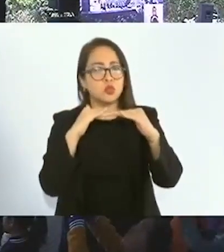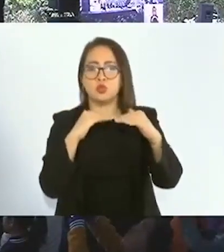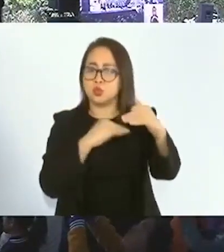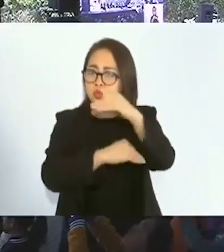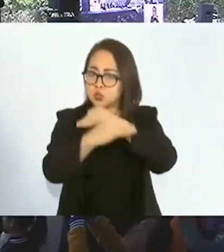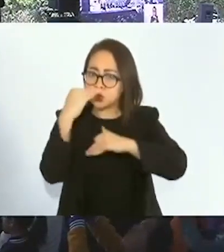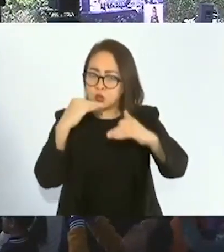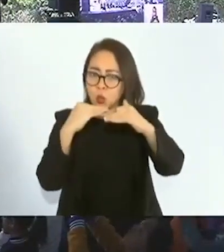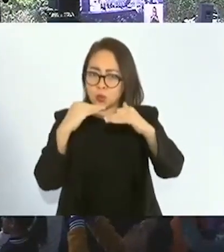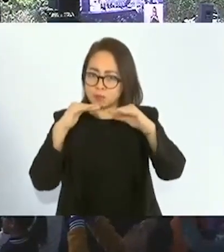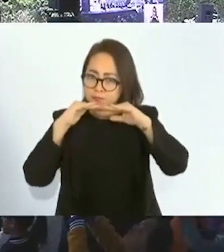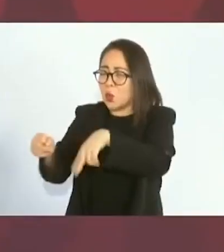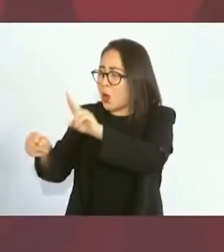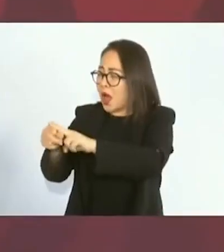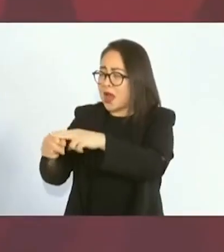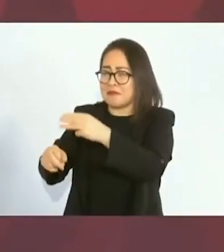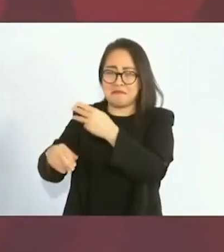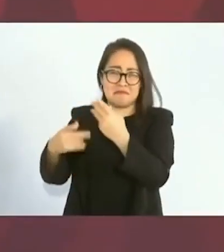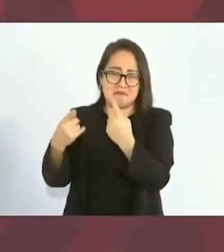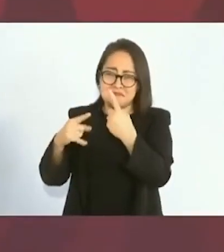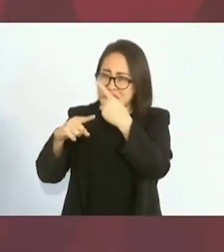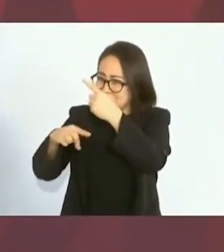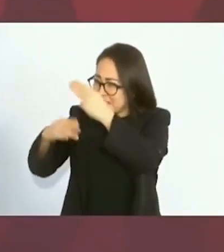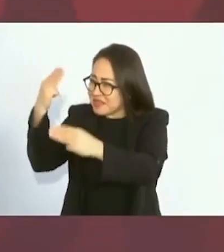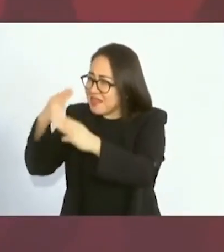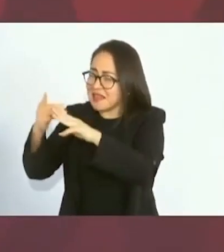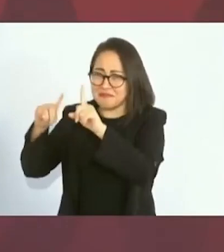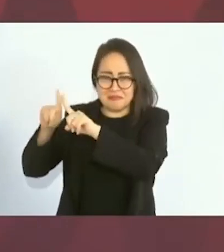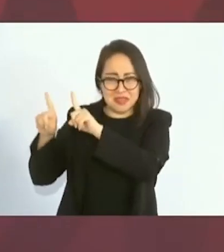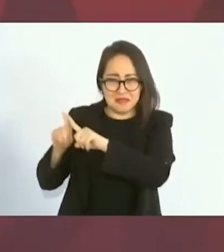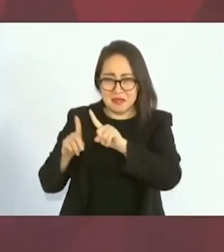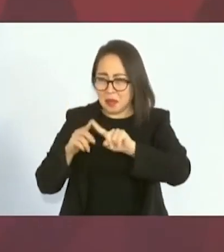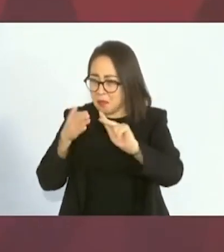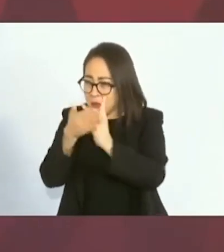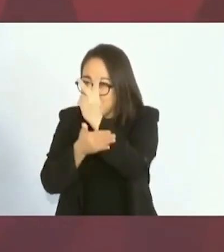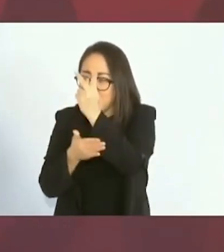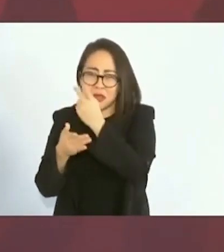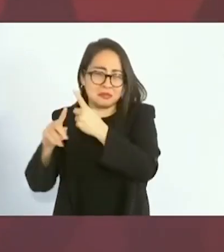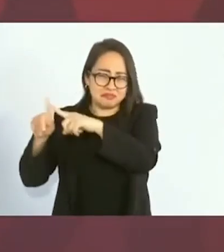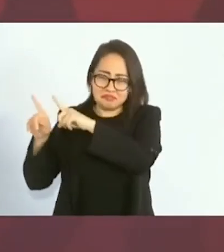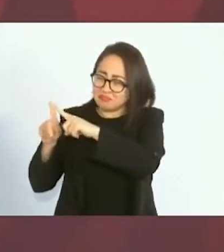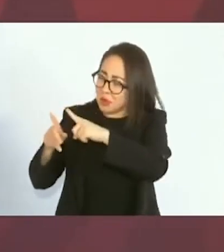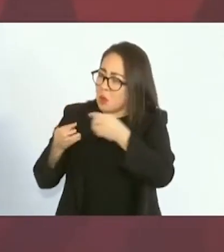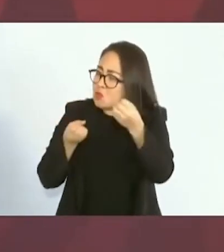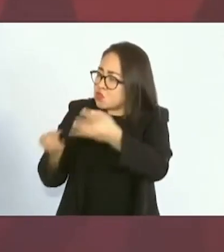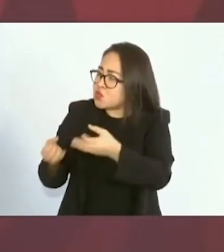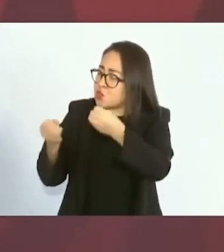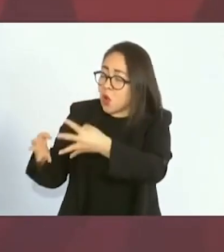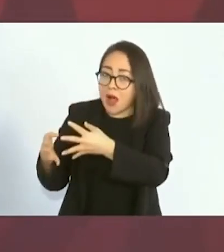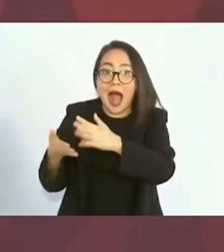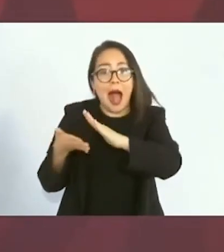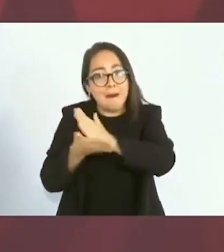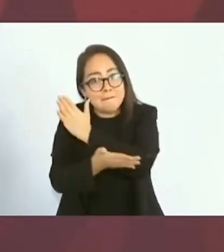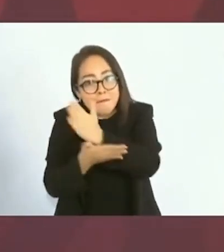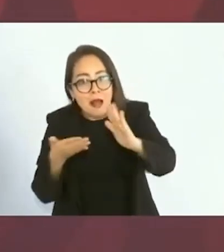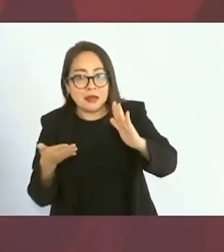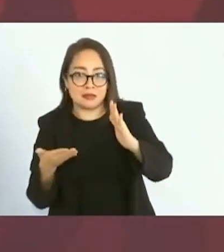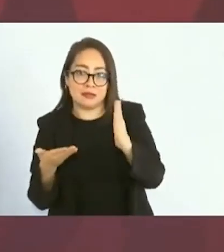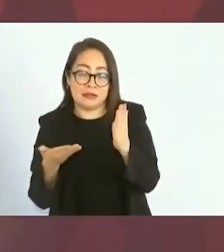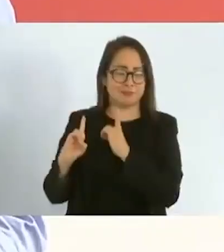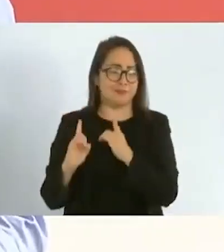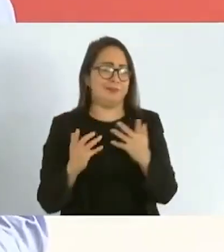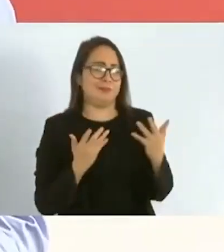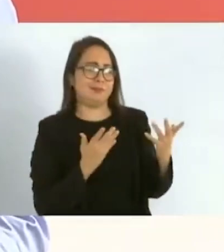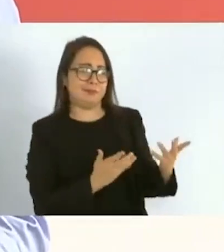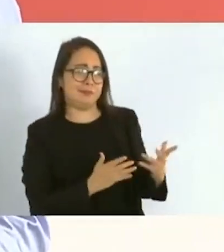del aniversario de los mártires de Río Blanco, expresó su preocupación por la pérdida del poder adquisitivo del salario mínimo a lo largo de 36 años, señalando